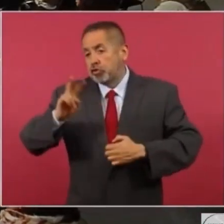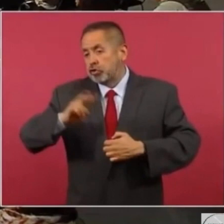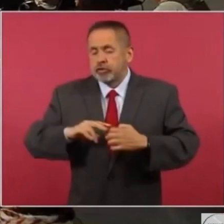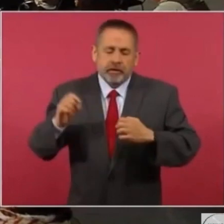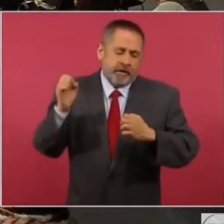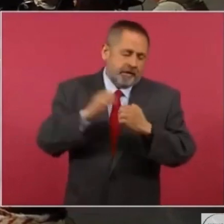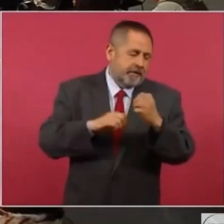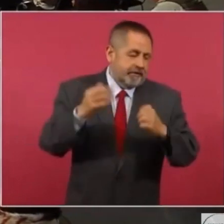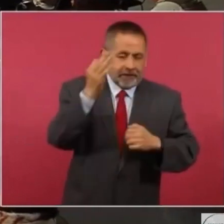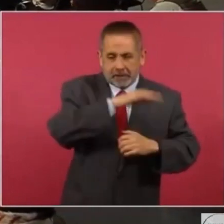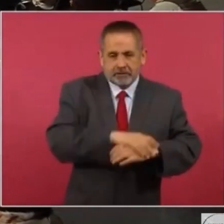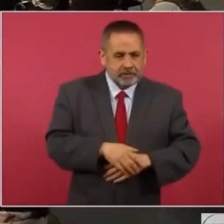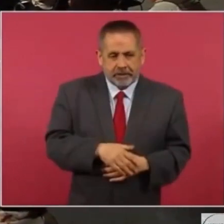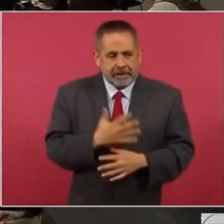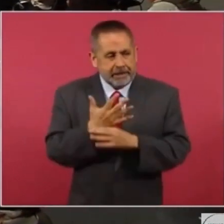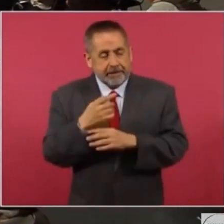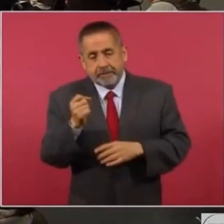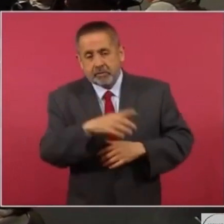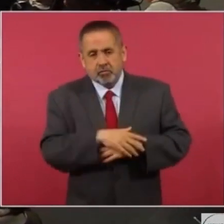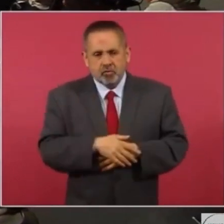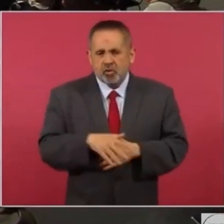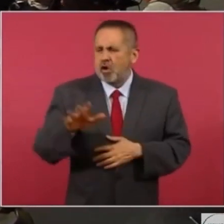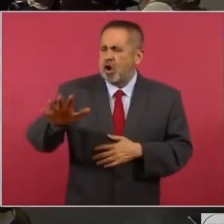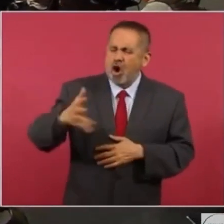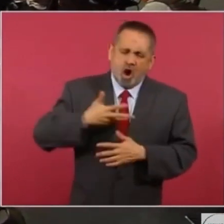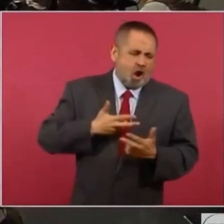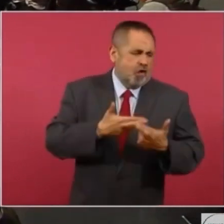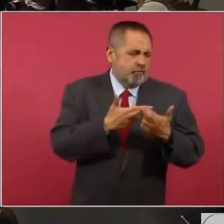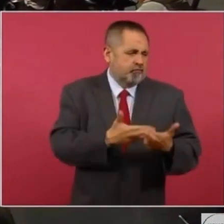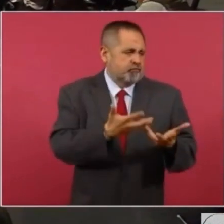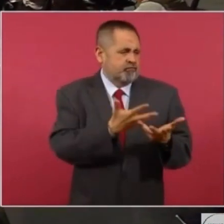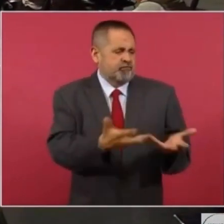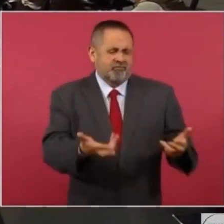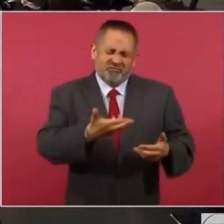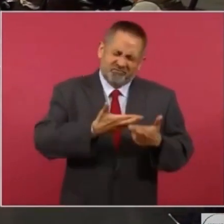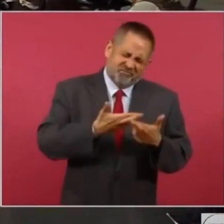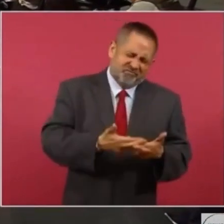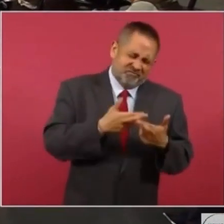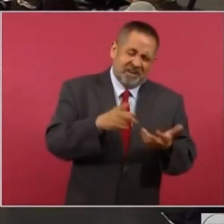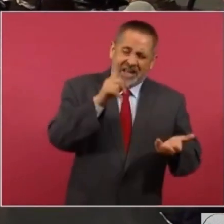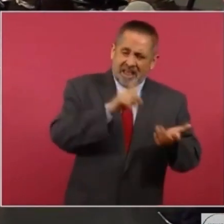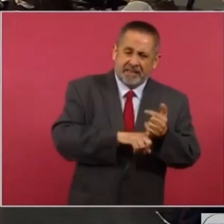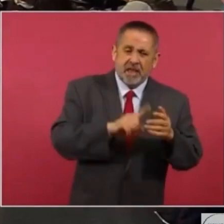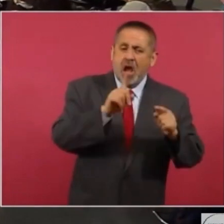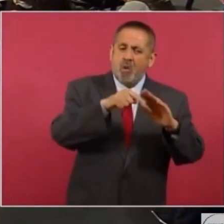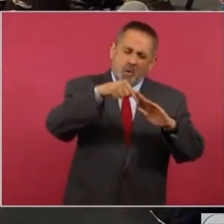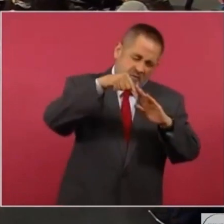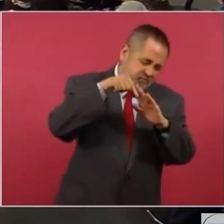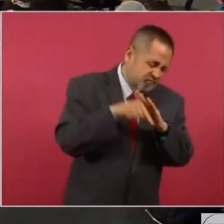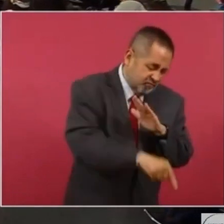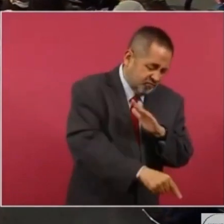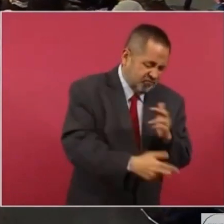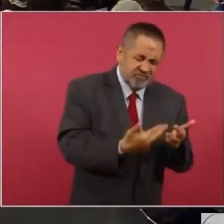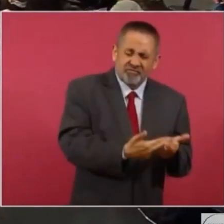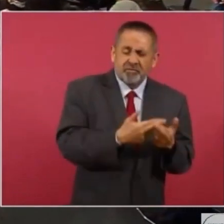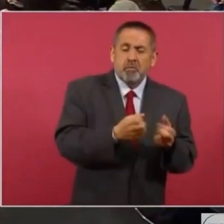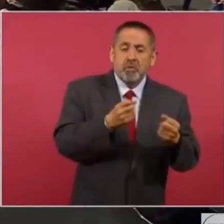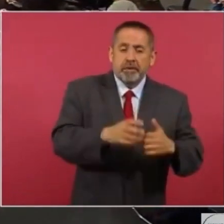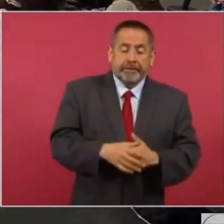¿Se acuerdan de lo que decían de que teníamos un tesoro en las aguas profundas?